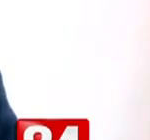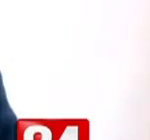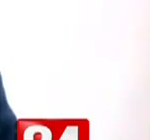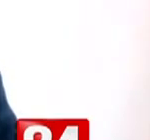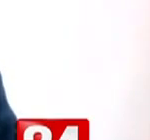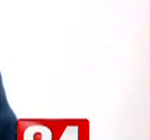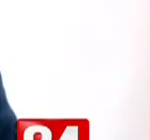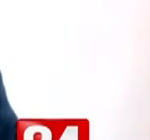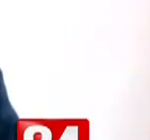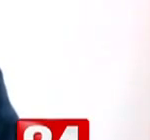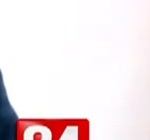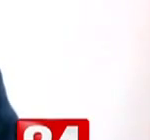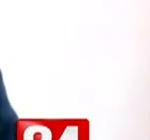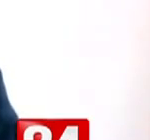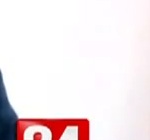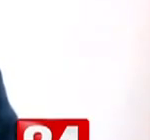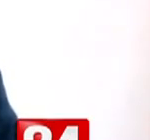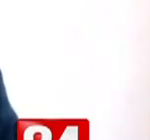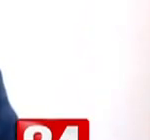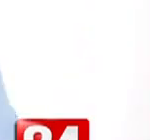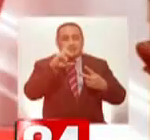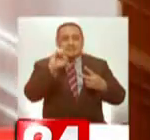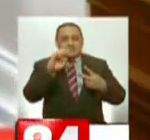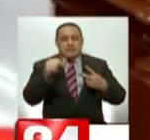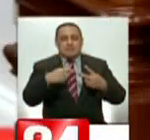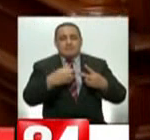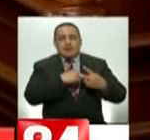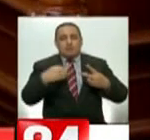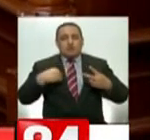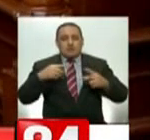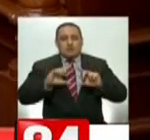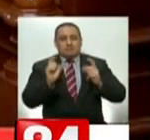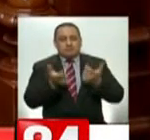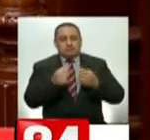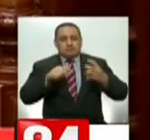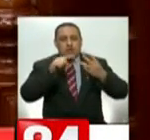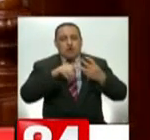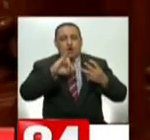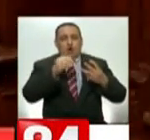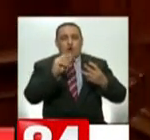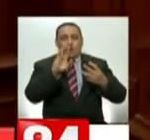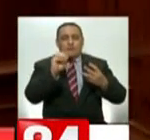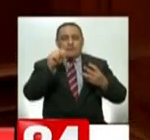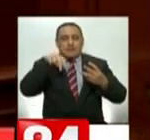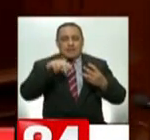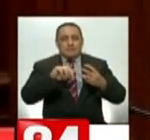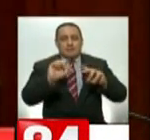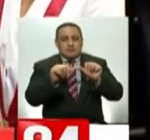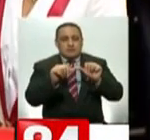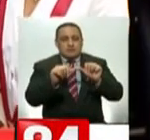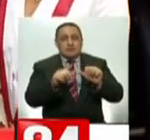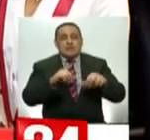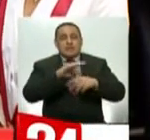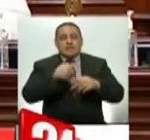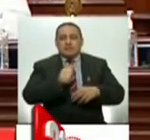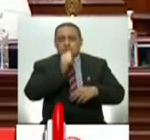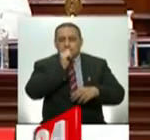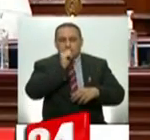de Chumbivilcas, de donde es natural él. Esta investigación tendría informes reservados que la